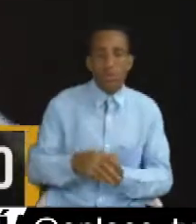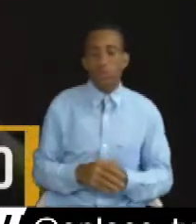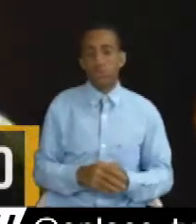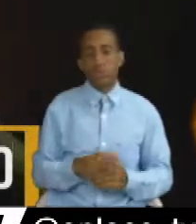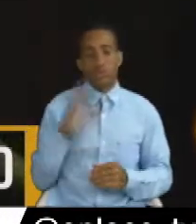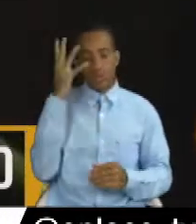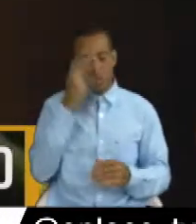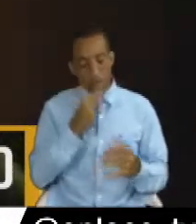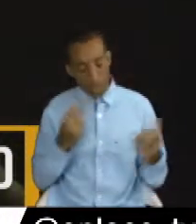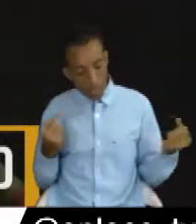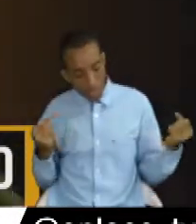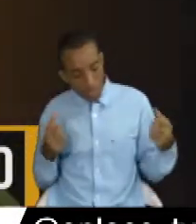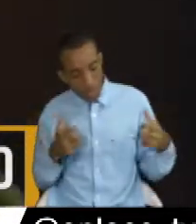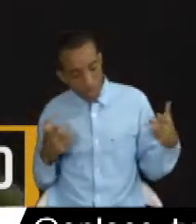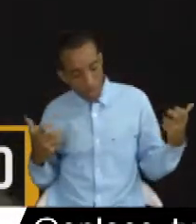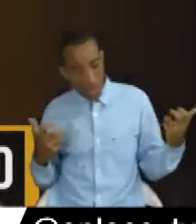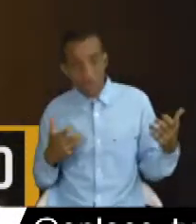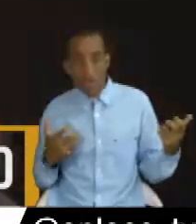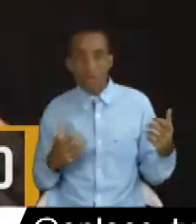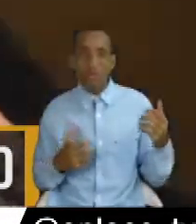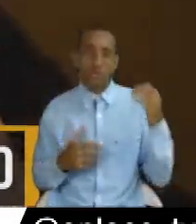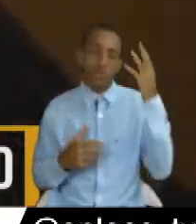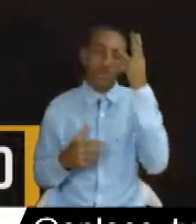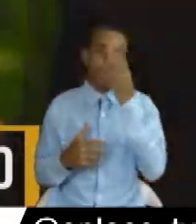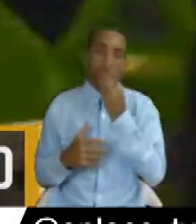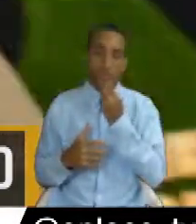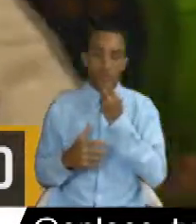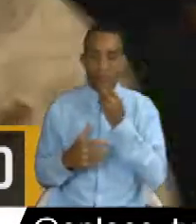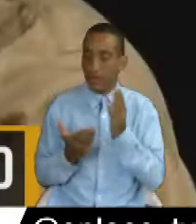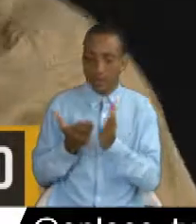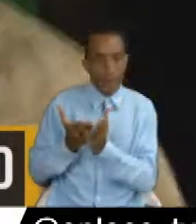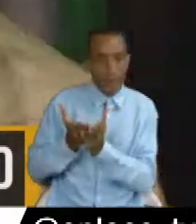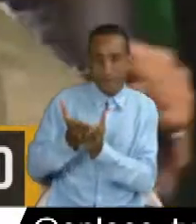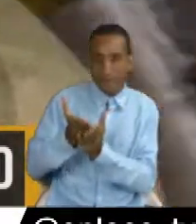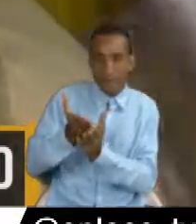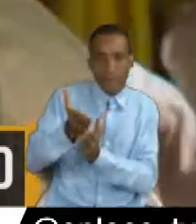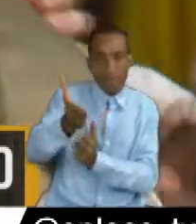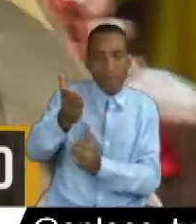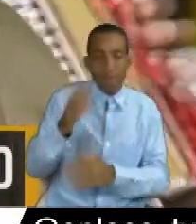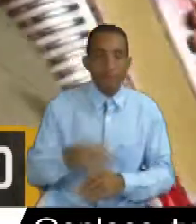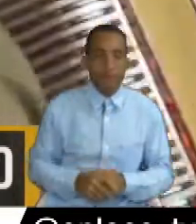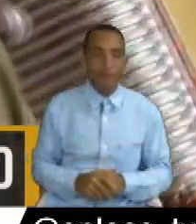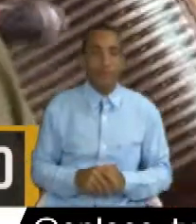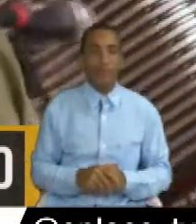no porque yo sea parte del folclore, y es un folclore que hoy es